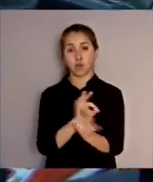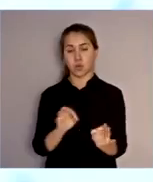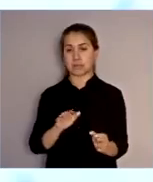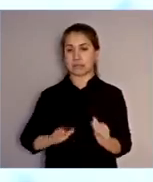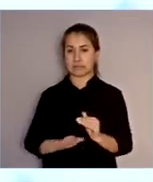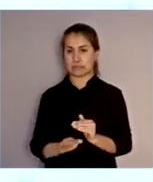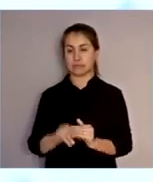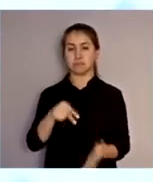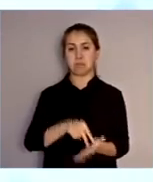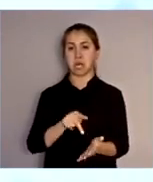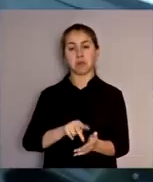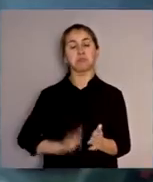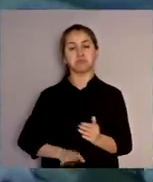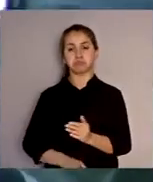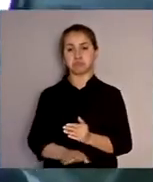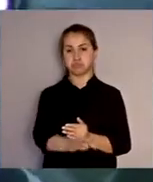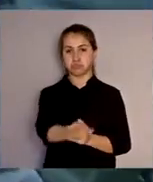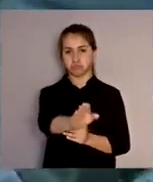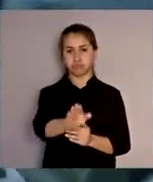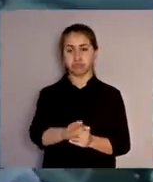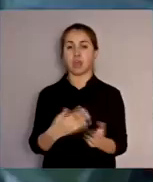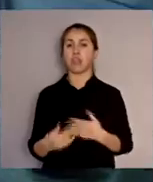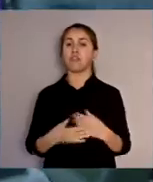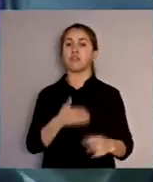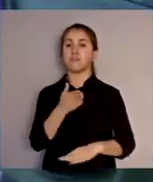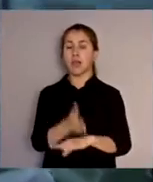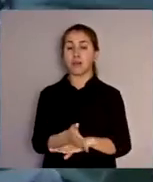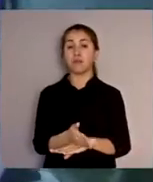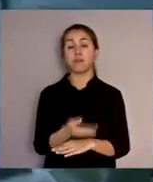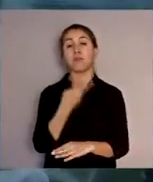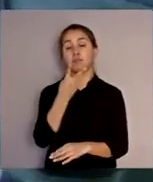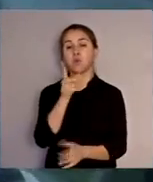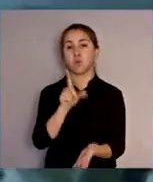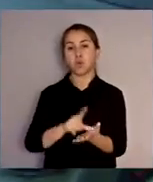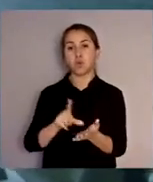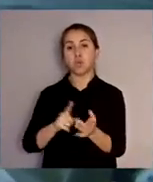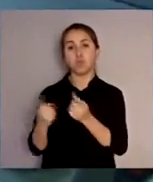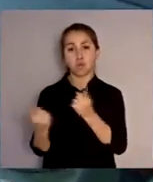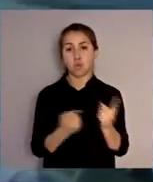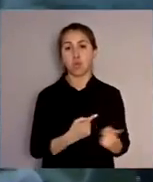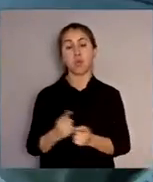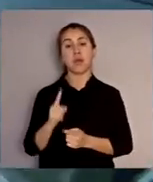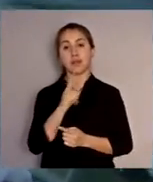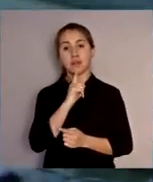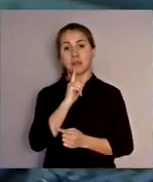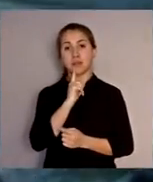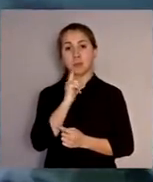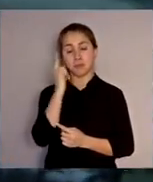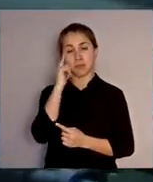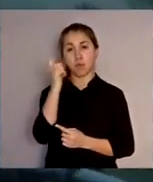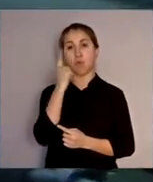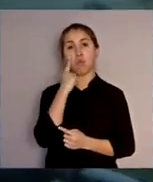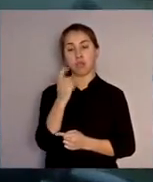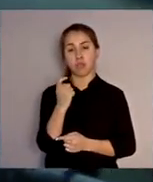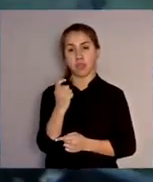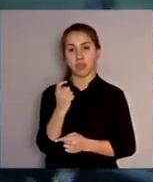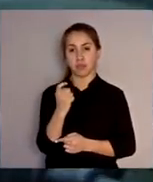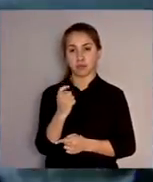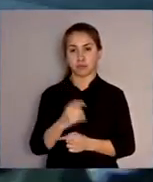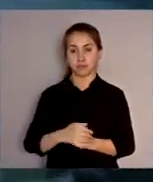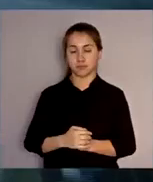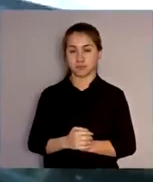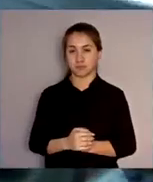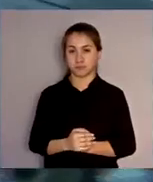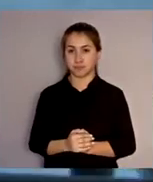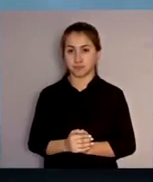detiene. ¿Y ahora dónde vamos? Vamos a ir a un lugar donde tenemos proyectado algún día